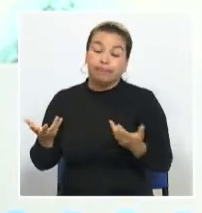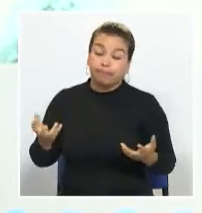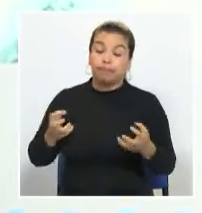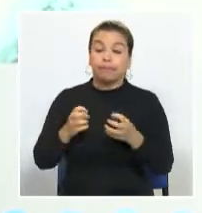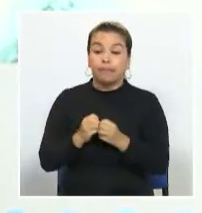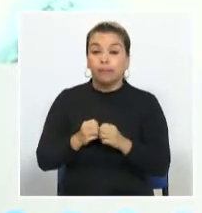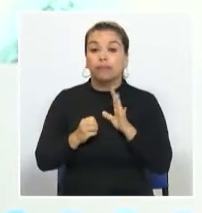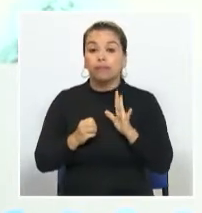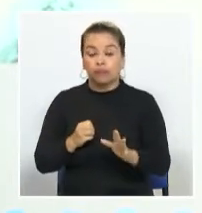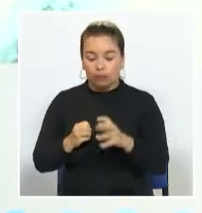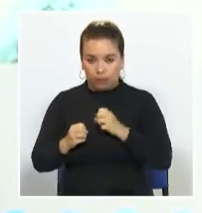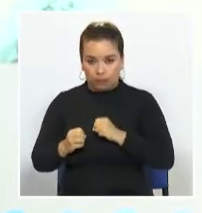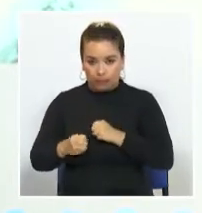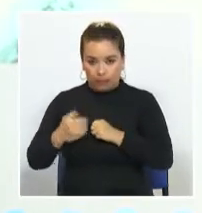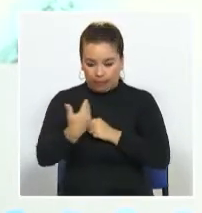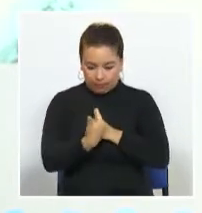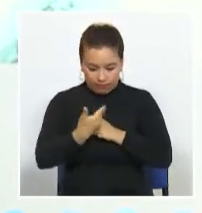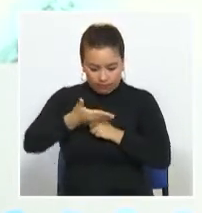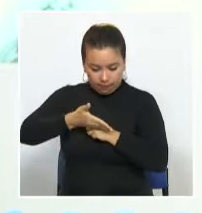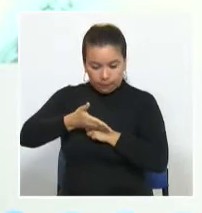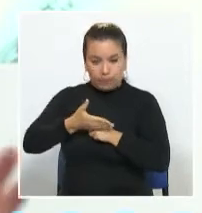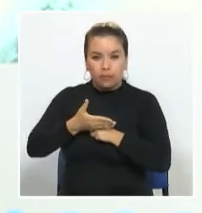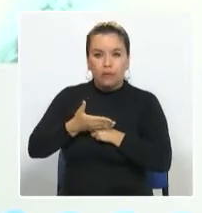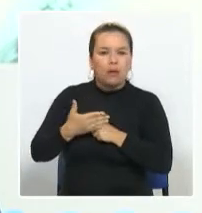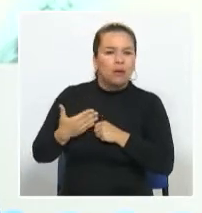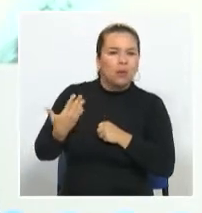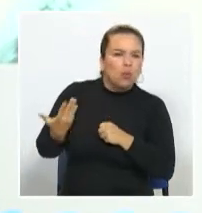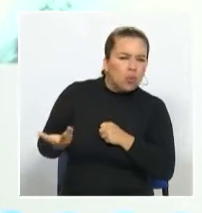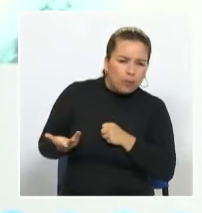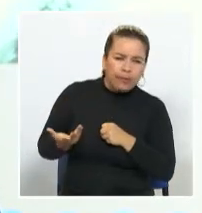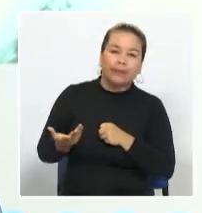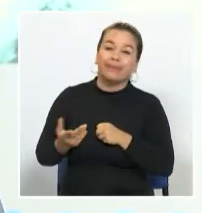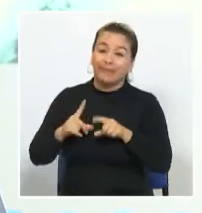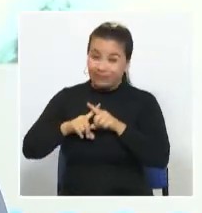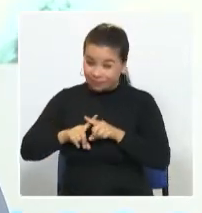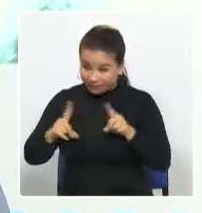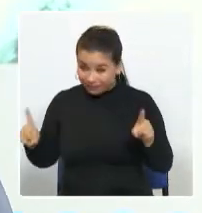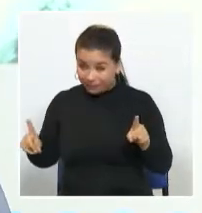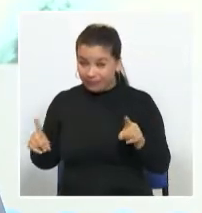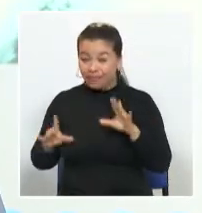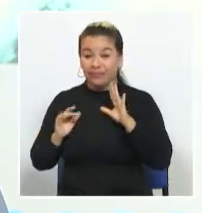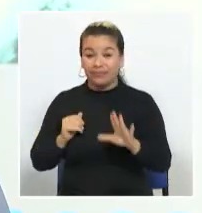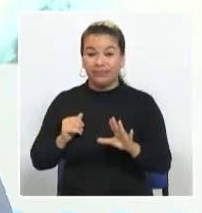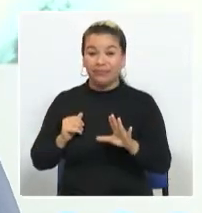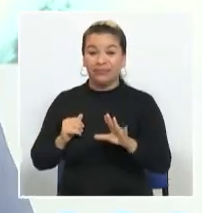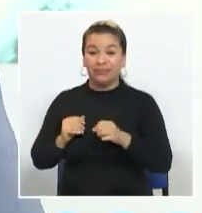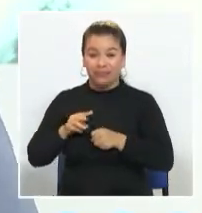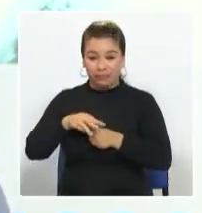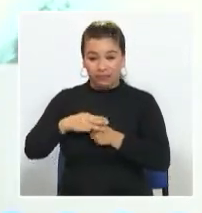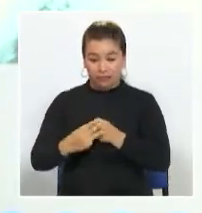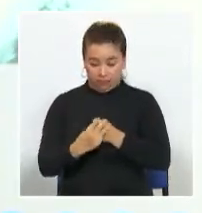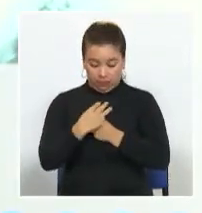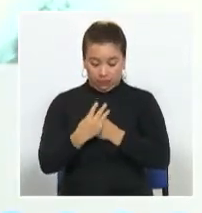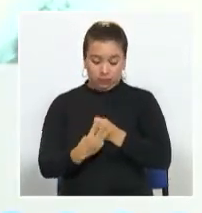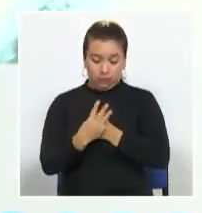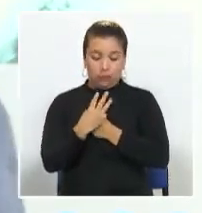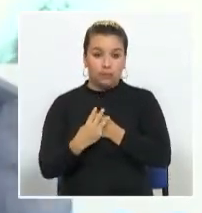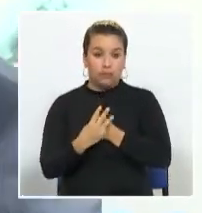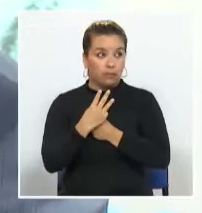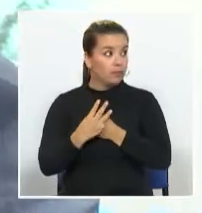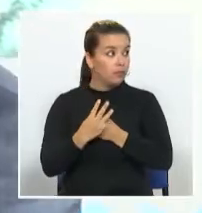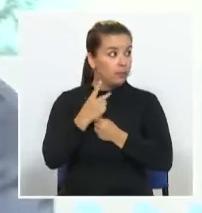cada una de las válvulas, que es diferente a lo de las coronarias. Las válvulas en el corazón, si podemos tomar